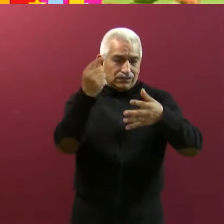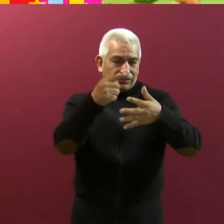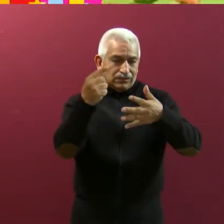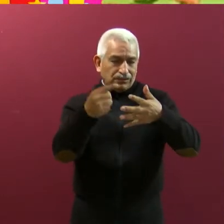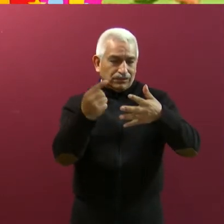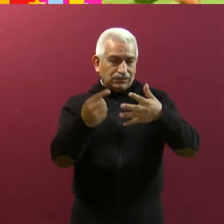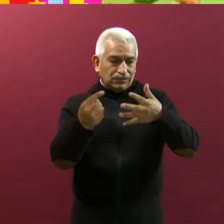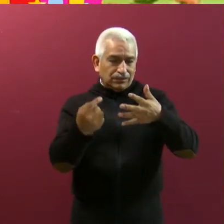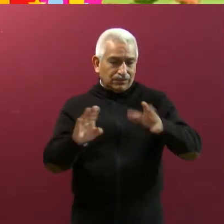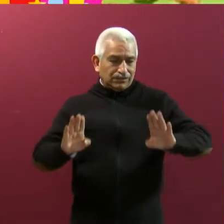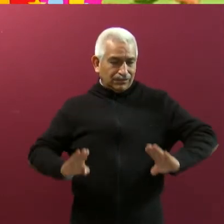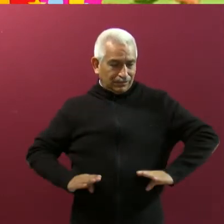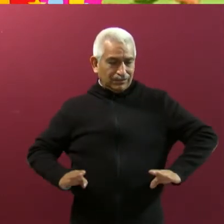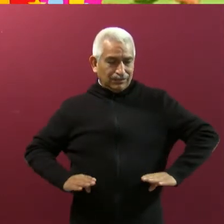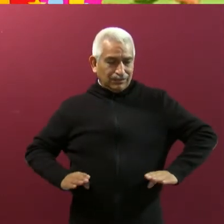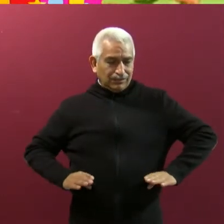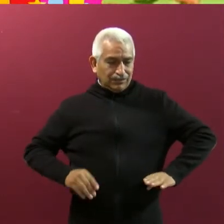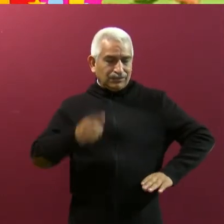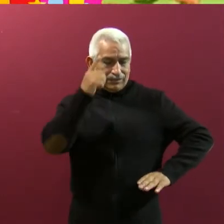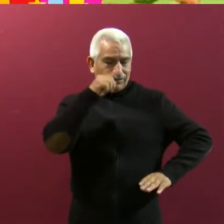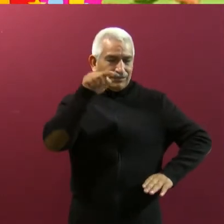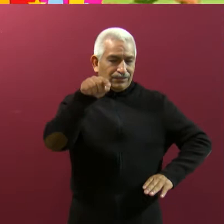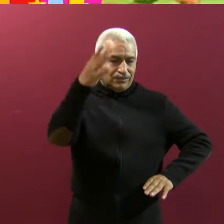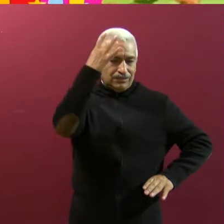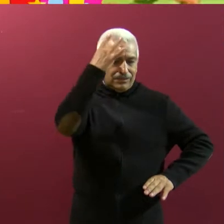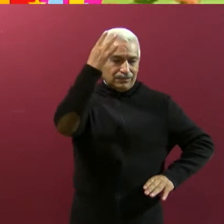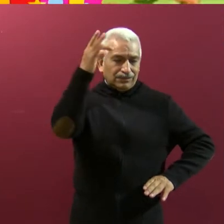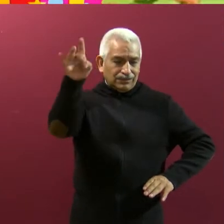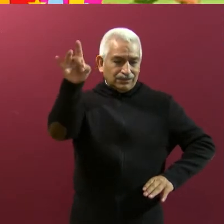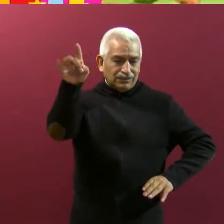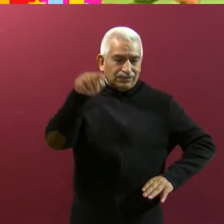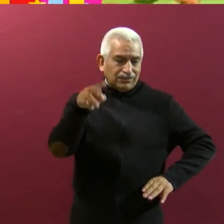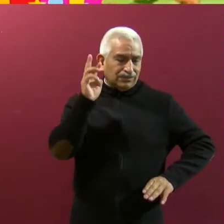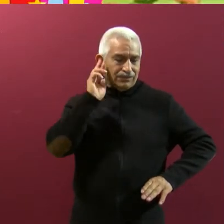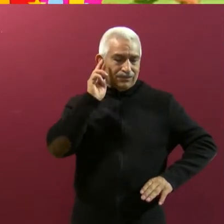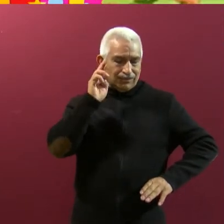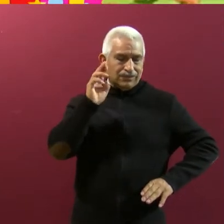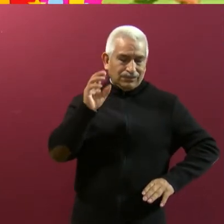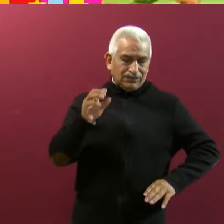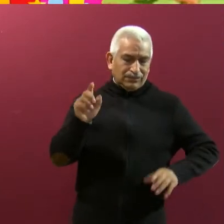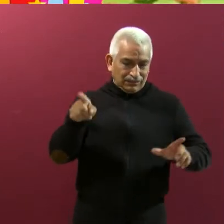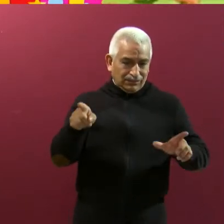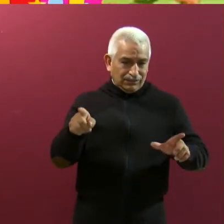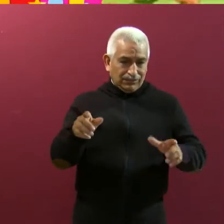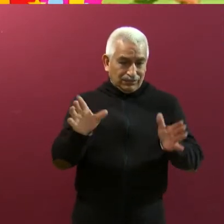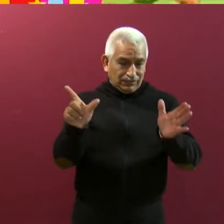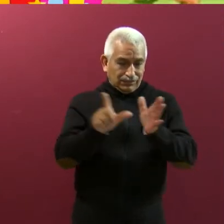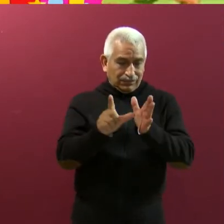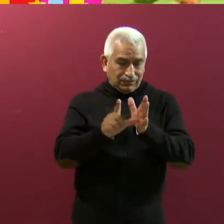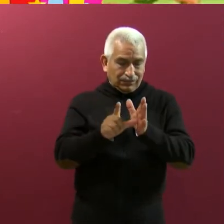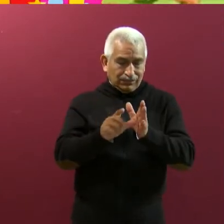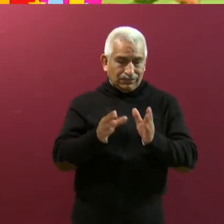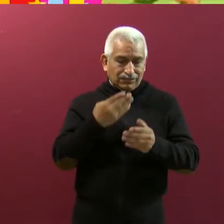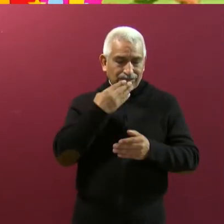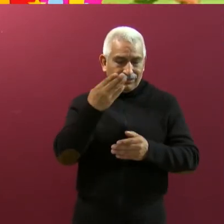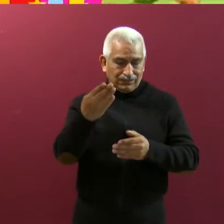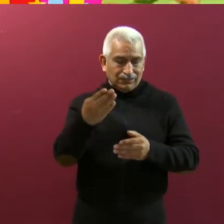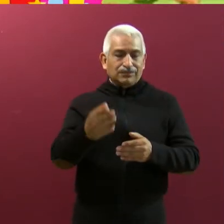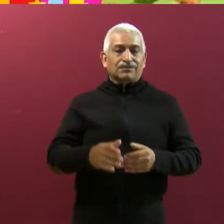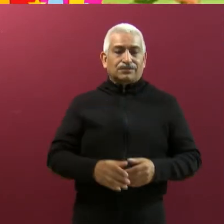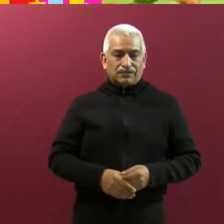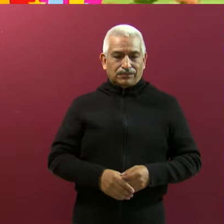algunas ciertas características de ellos y a ver si así podamos adivinar. ¿Estamos listos? Muy